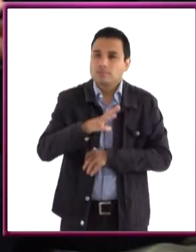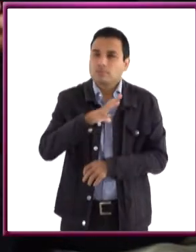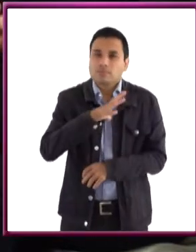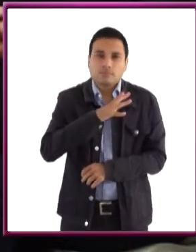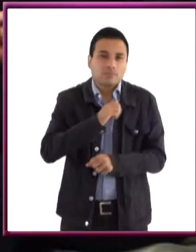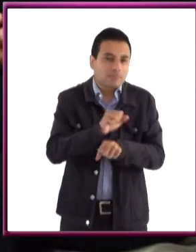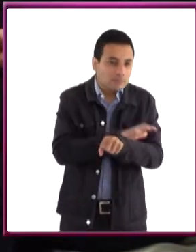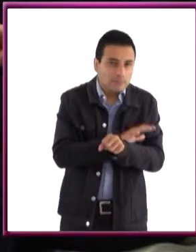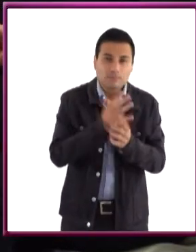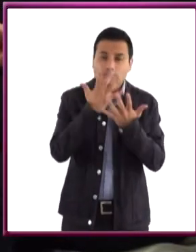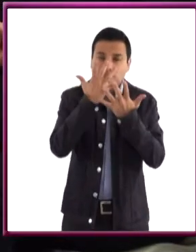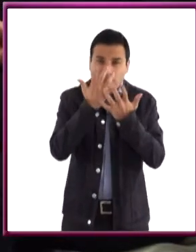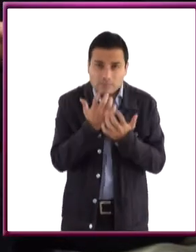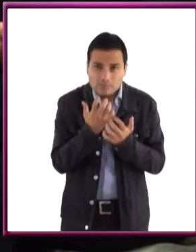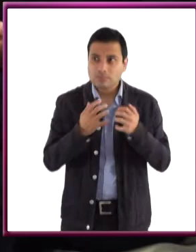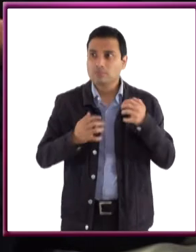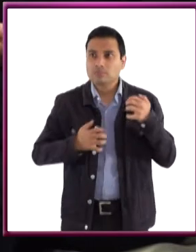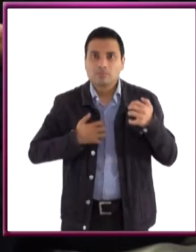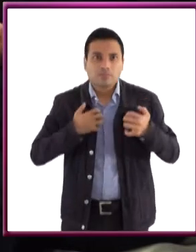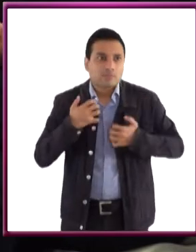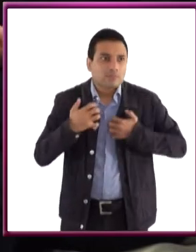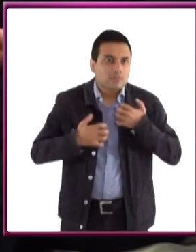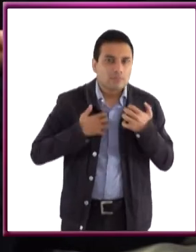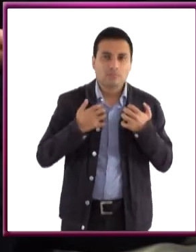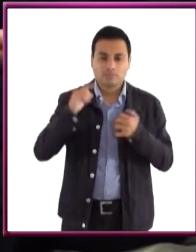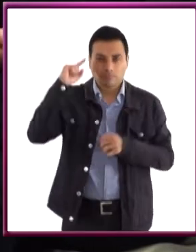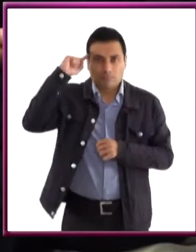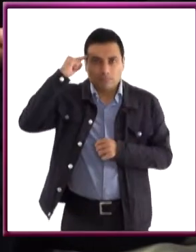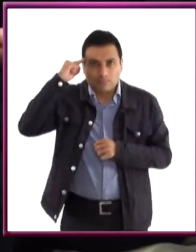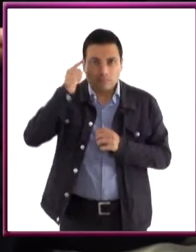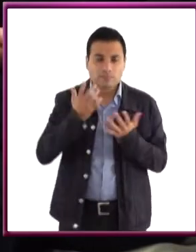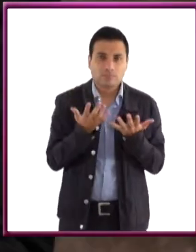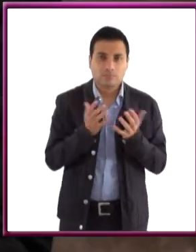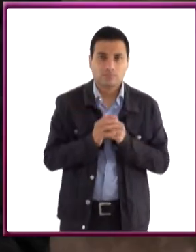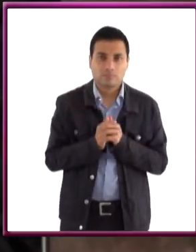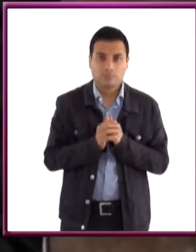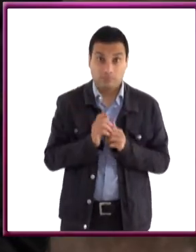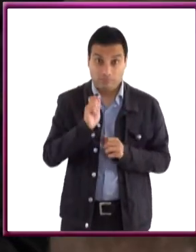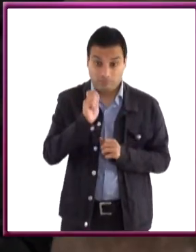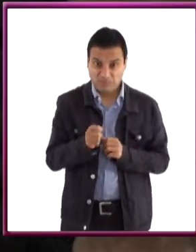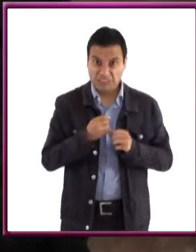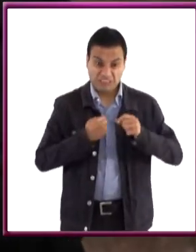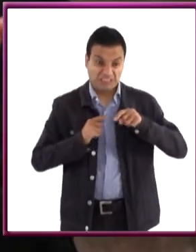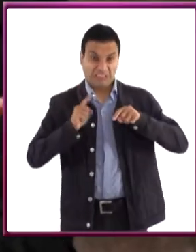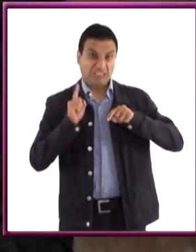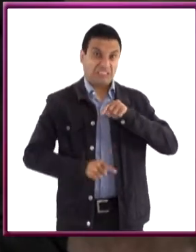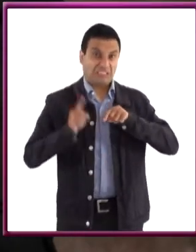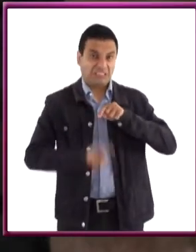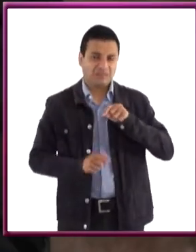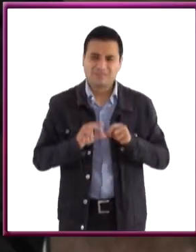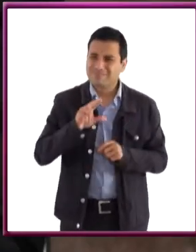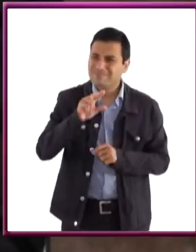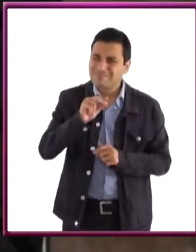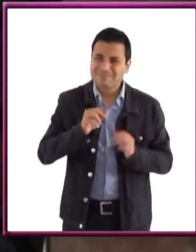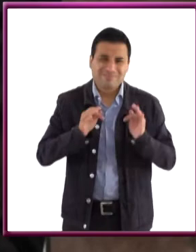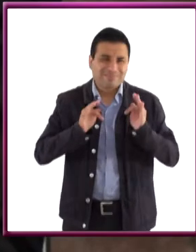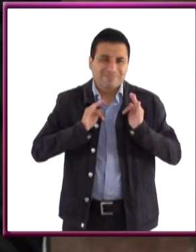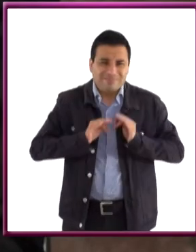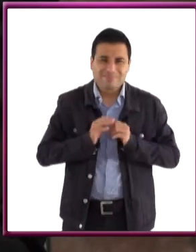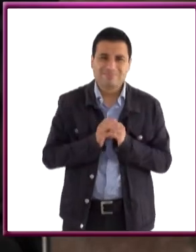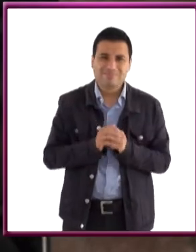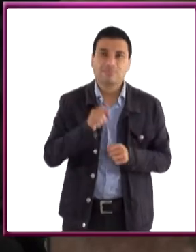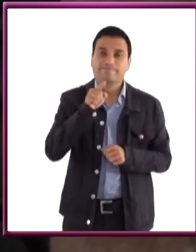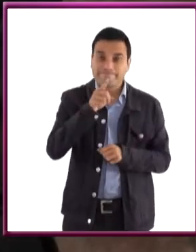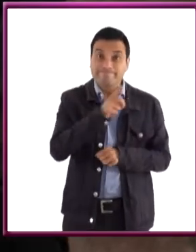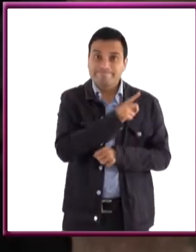momento nos sentimos tristes, nos sentimos ansiosos, nos sentimos enojados. Y no se trata de evitar sentir esas emociones,